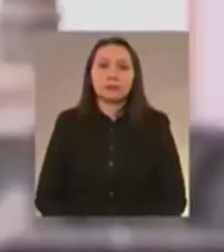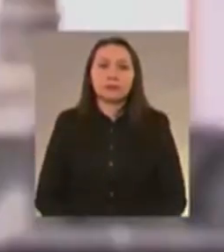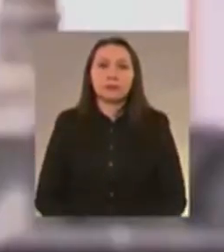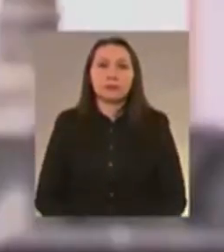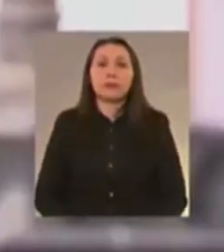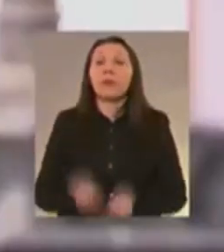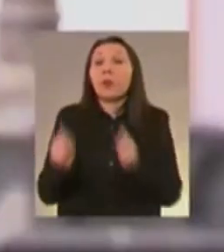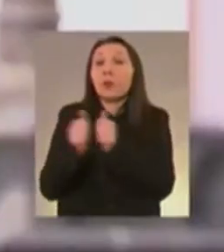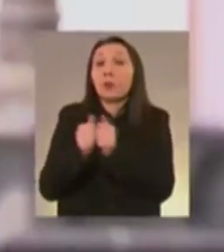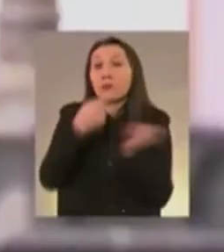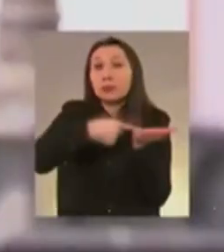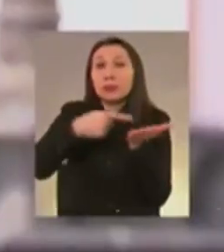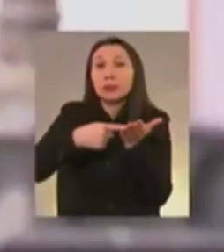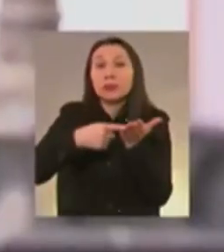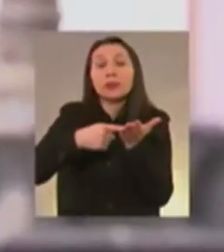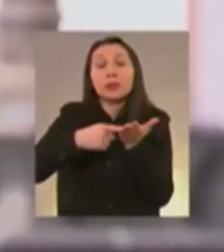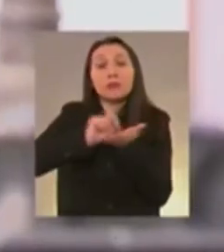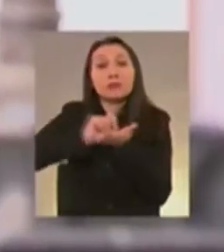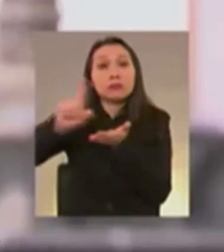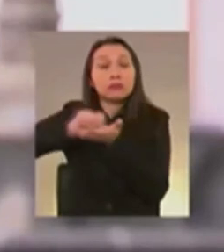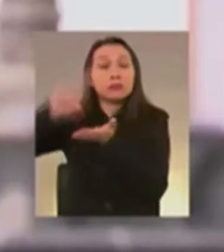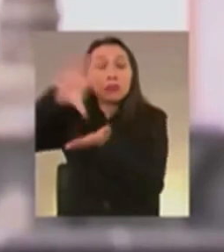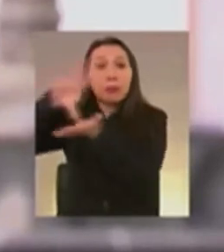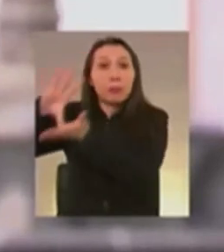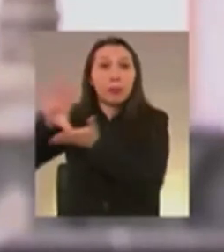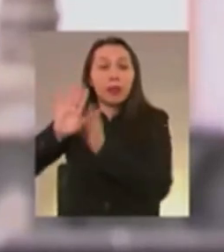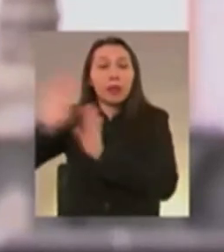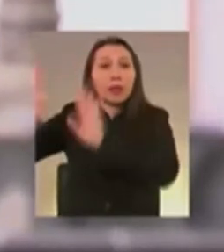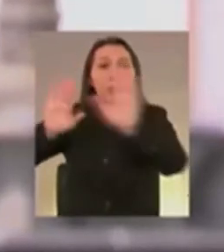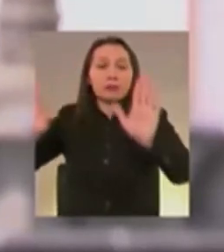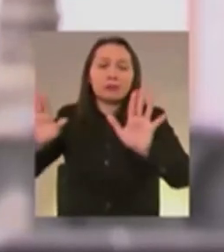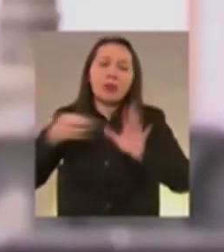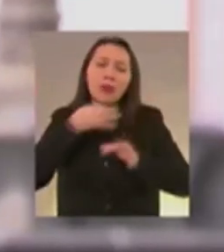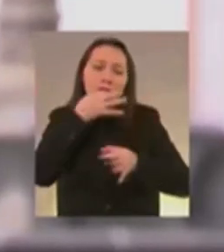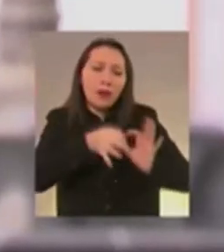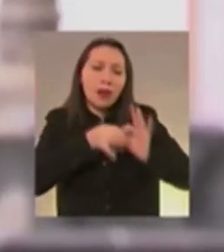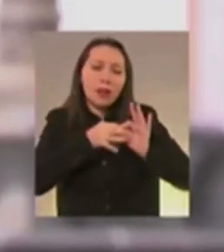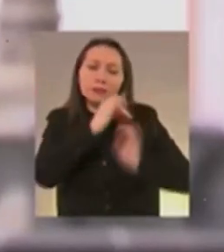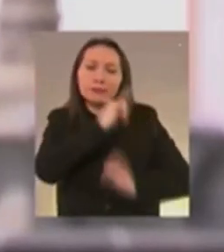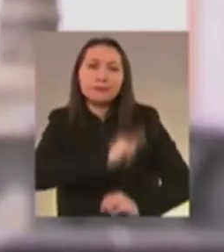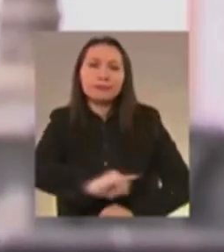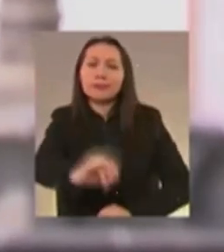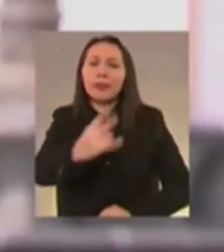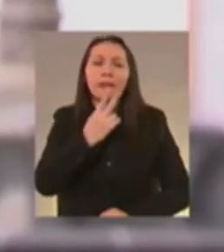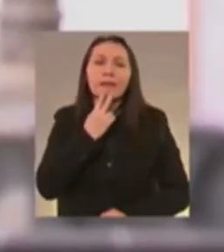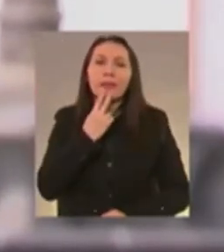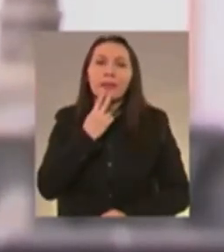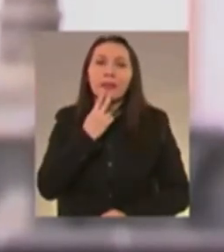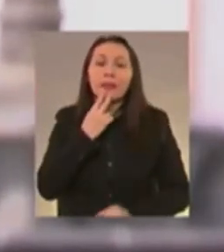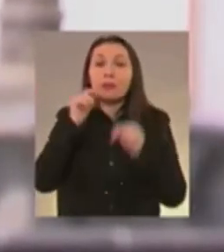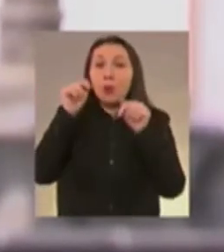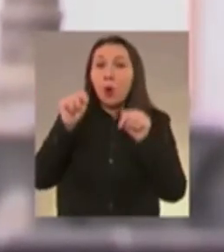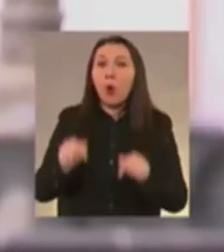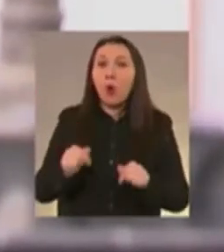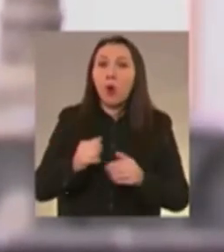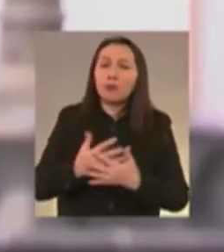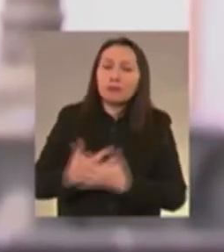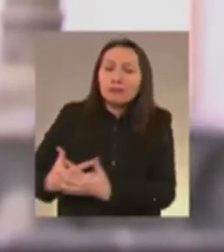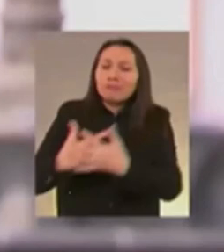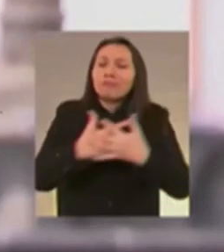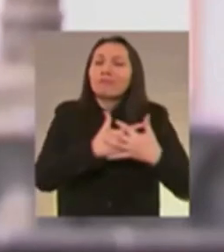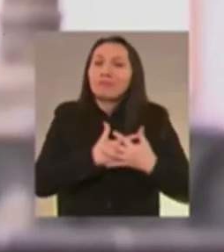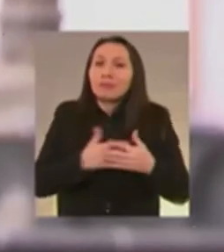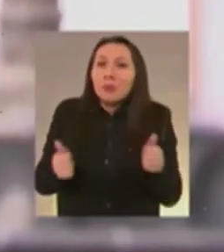Junto con miles de exiliados, les reafirmamos nuestra directitud de por vida. Hoy, la solidaridad y la